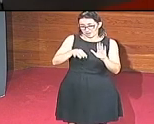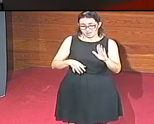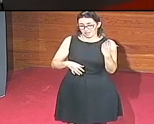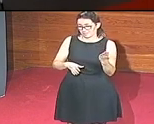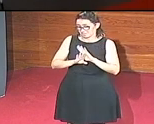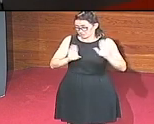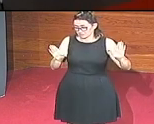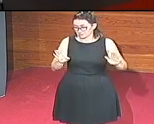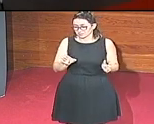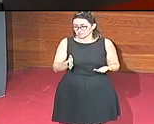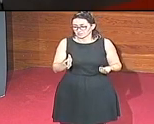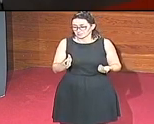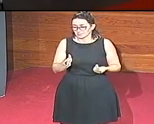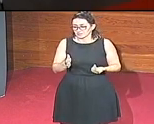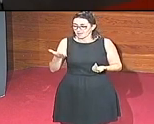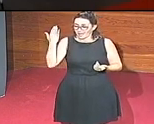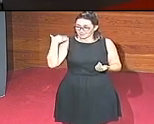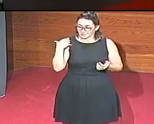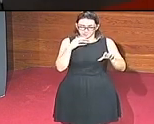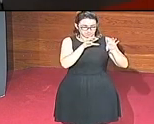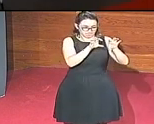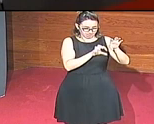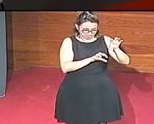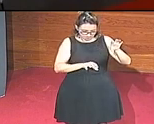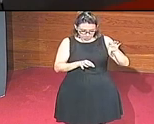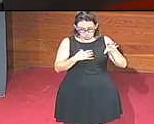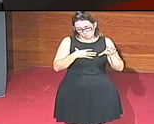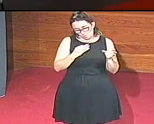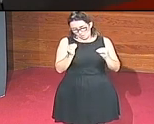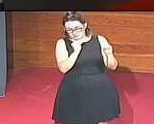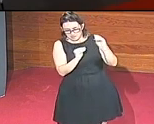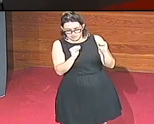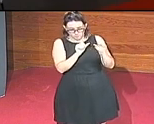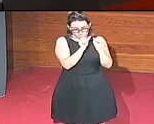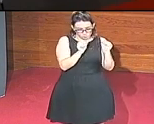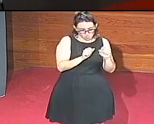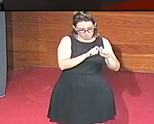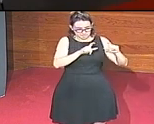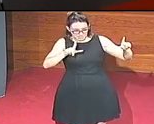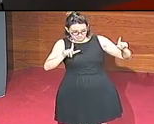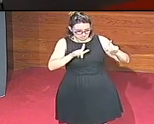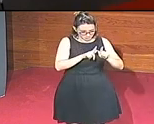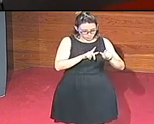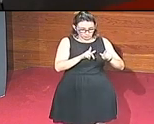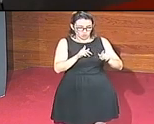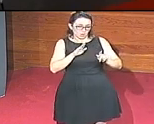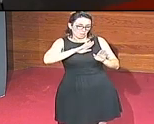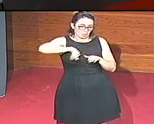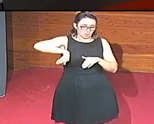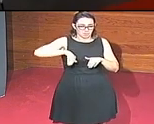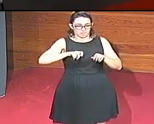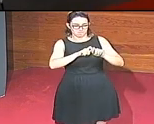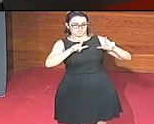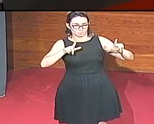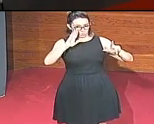un poco de la composición que antes teníamos que puedes jugar un poco con las formas y tal o darle más prioridad a una imagen que a otra pero bueno